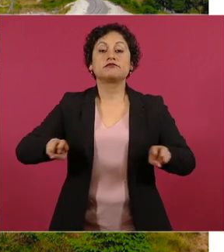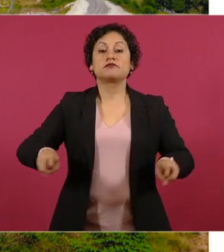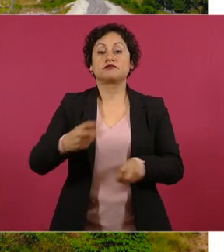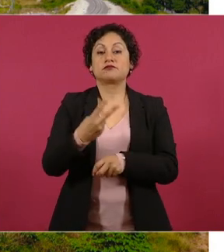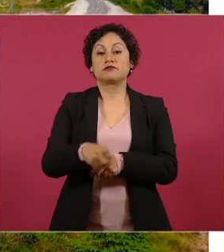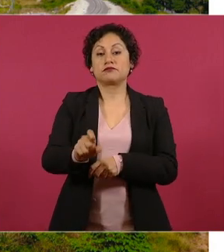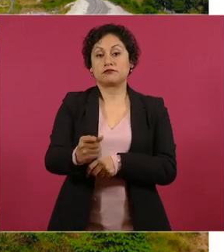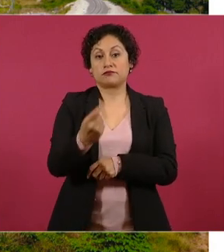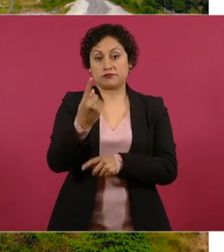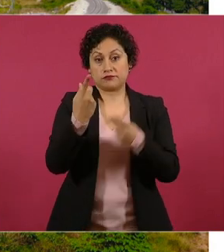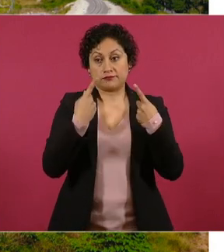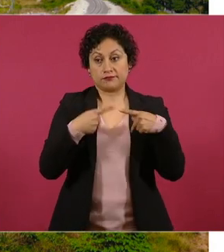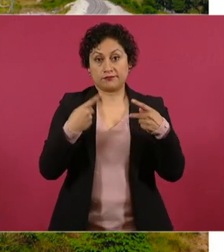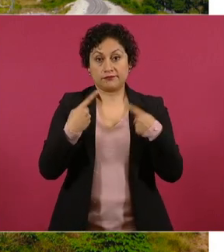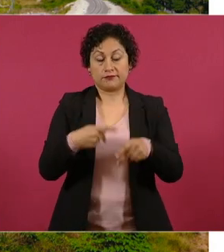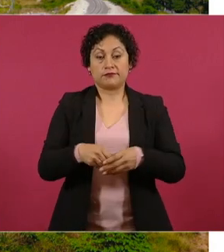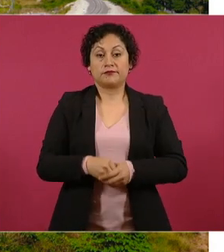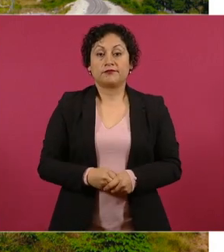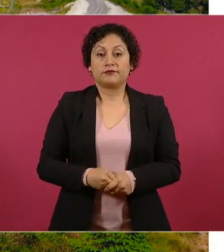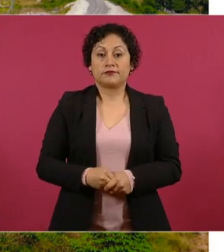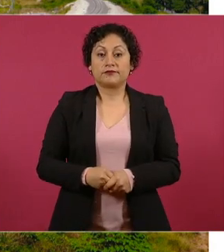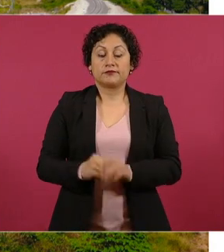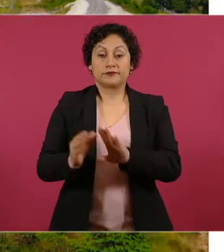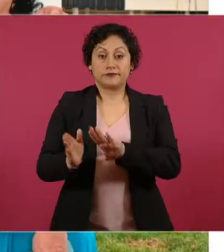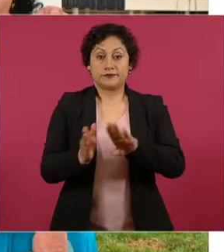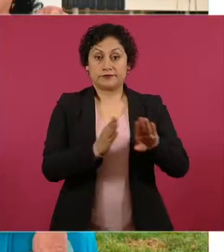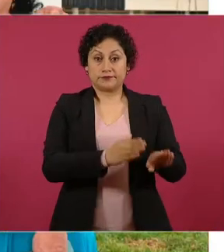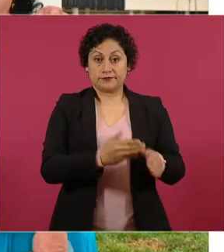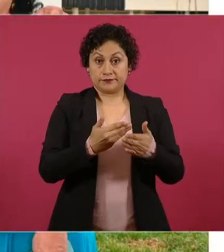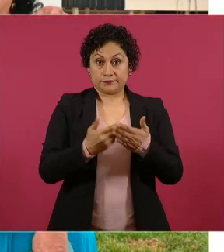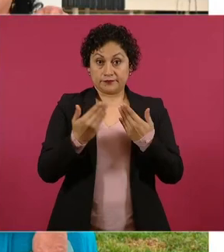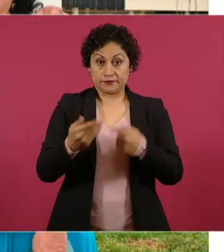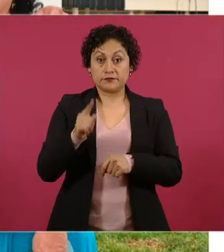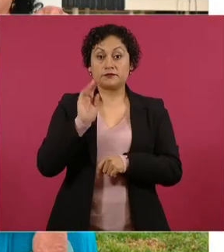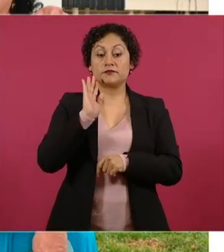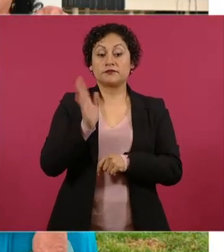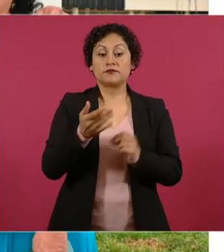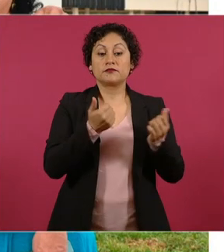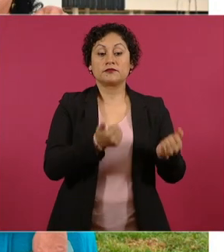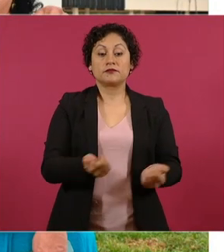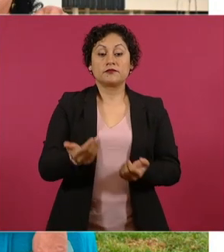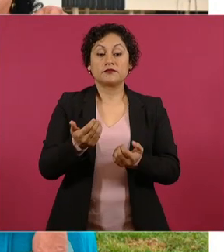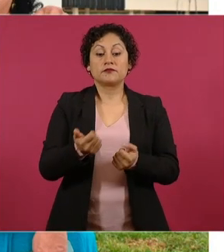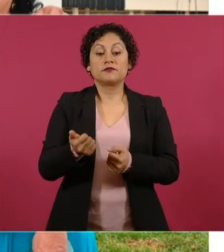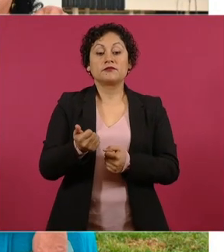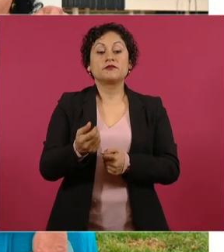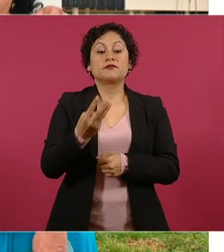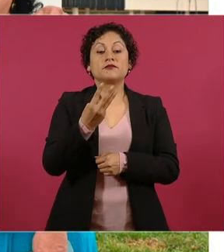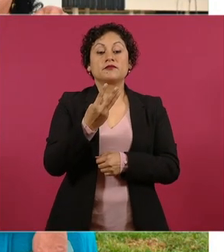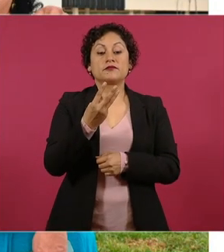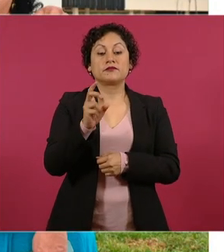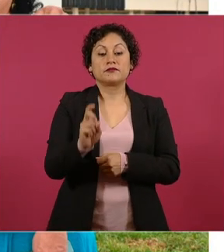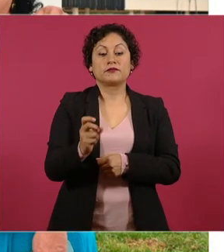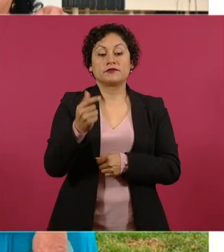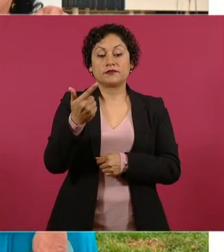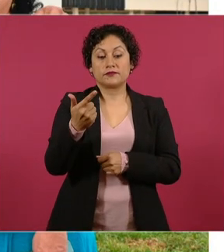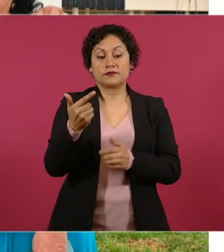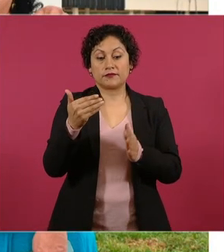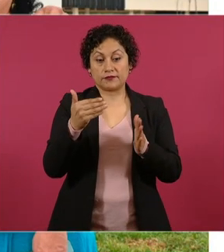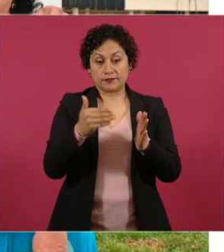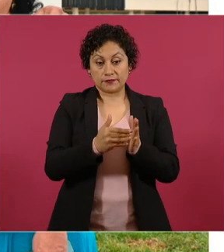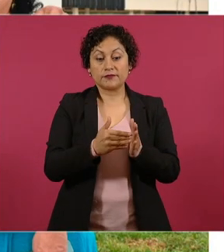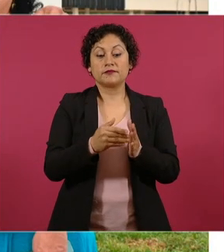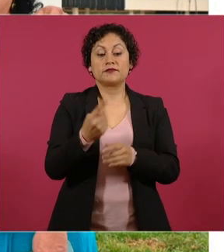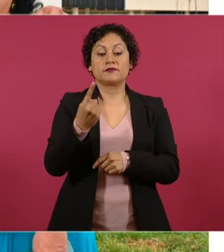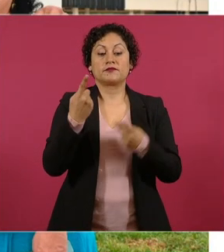por favor. Hemos transportado al día de la fecha 37.601 personas en el Tren Maya.